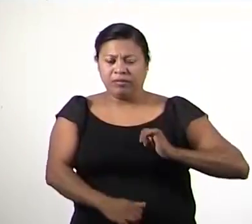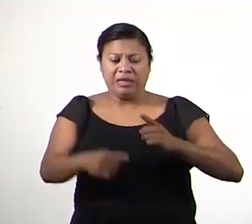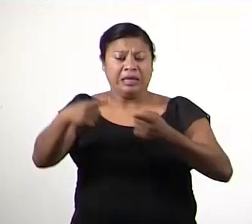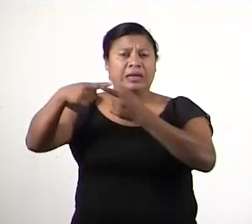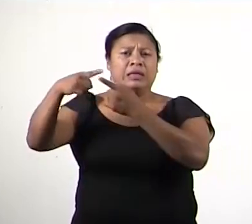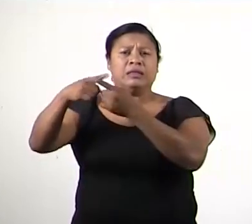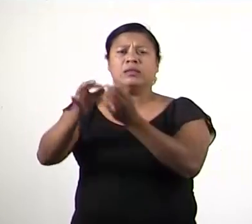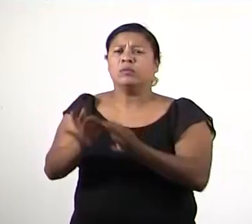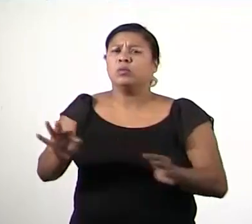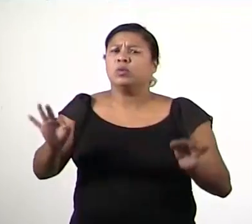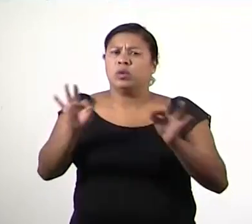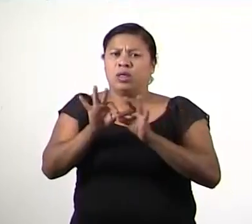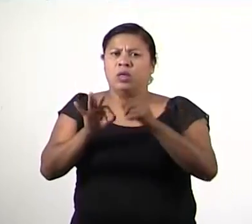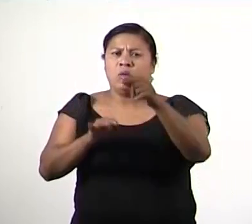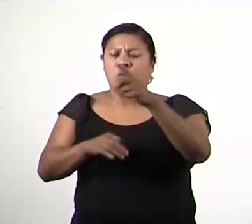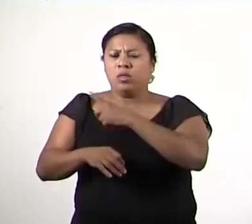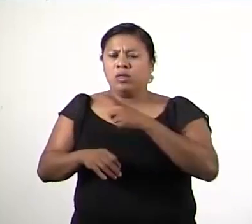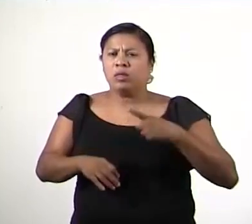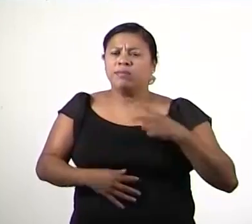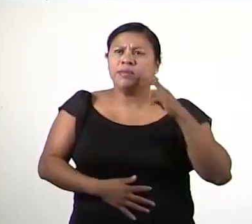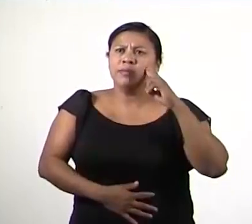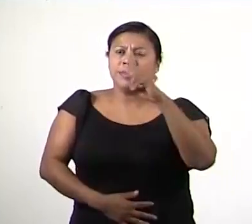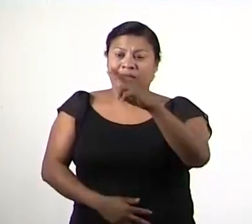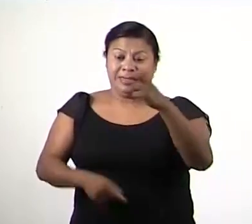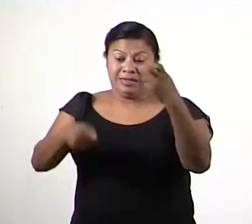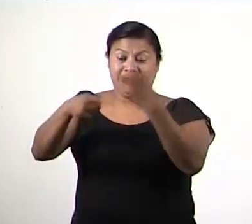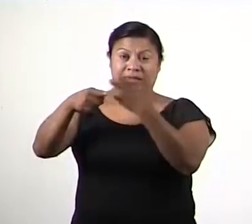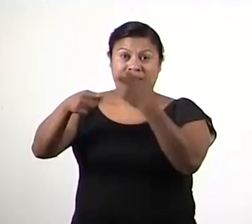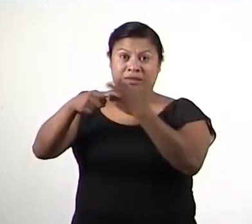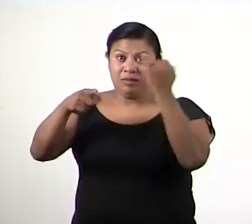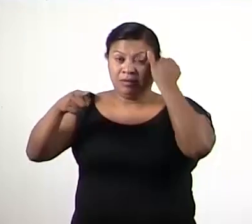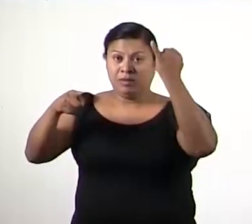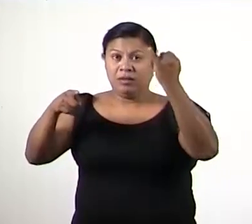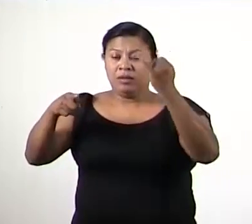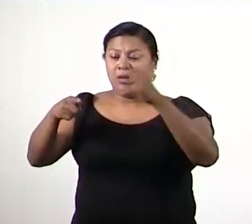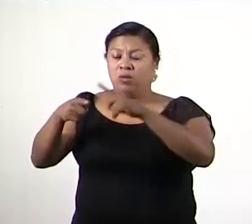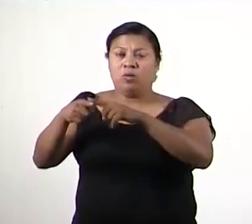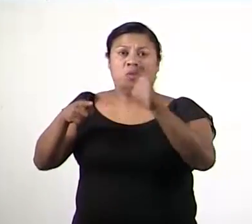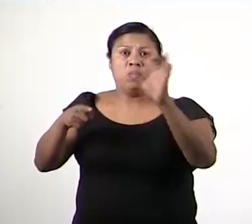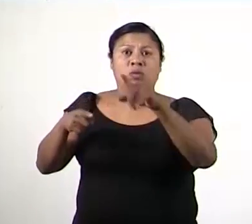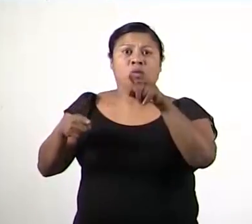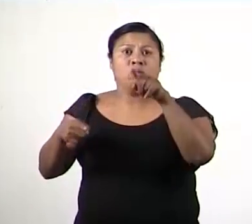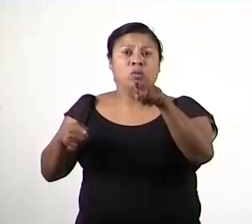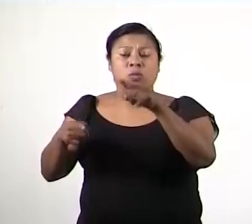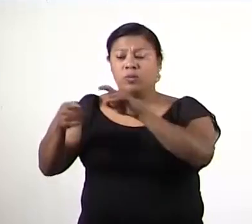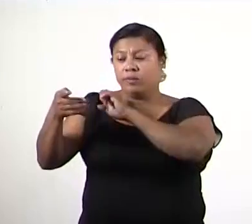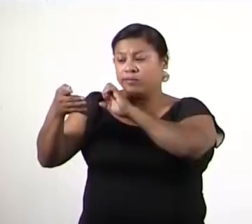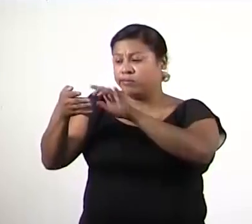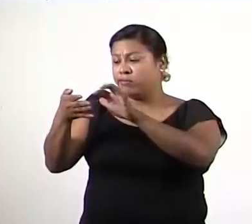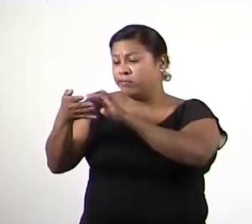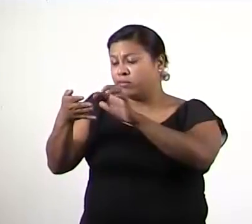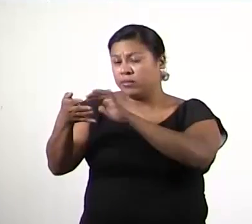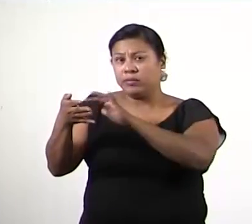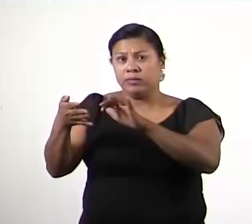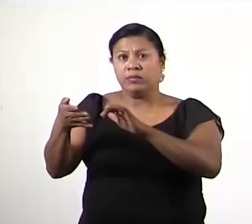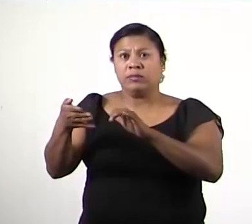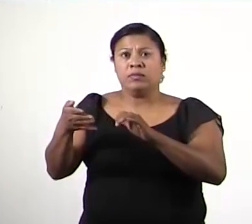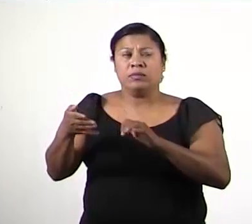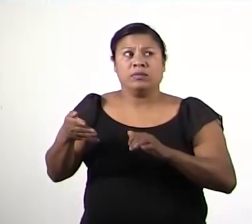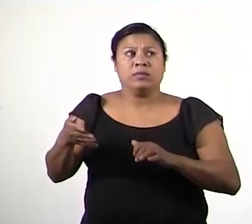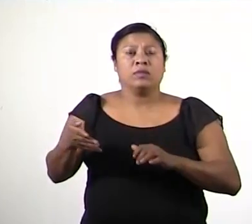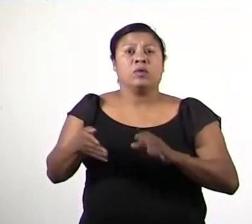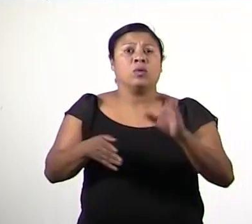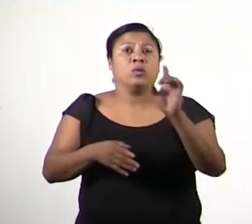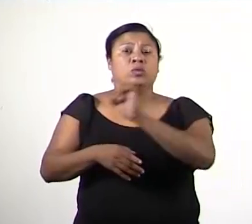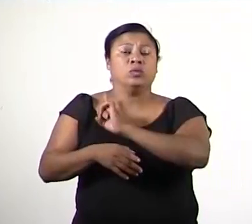importante que tomes en cuenta que estas ideas, al momento de que tú leas el texto, con